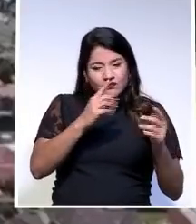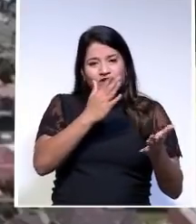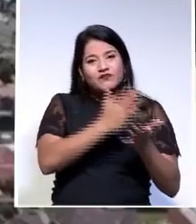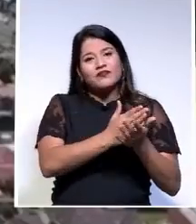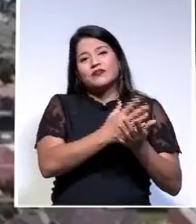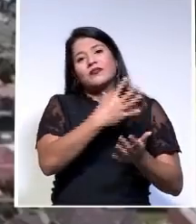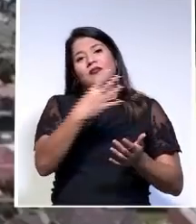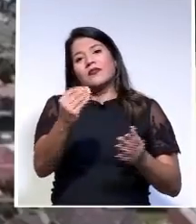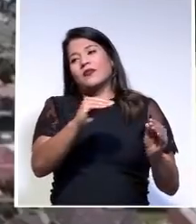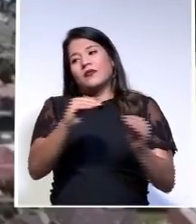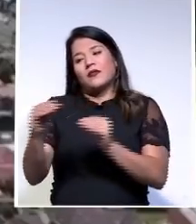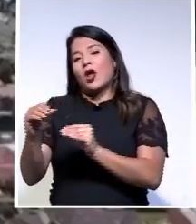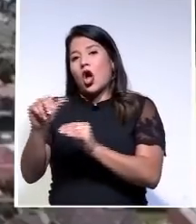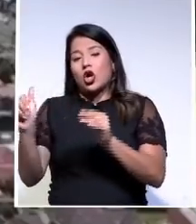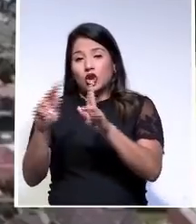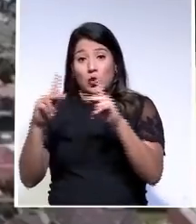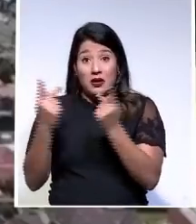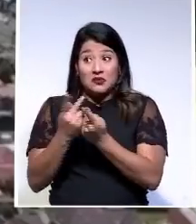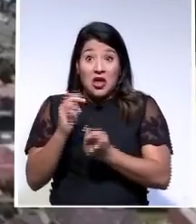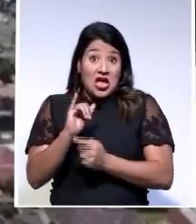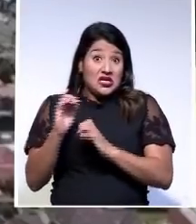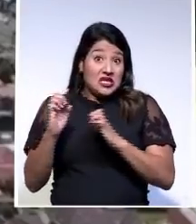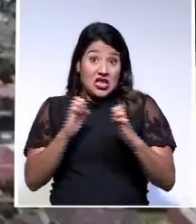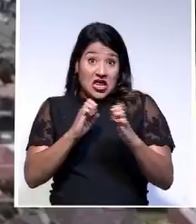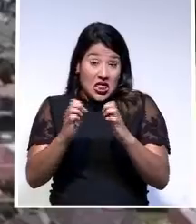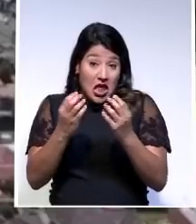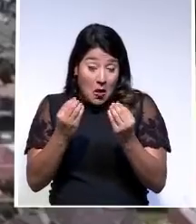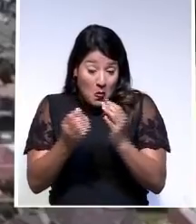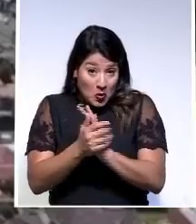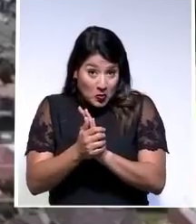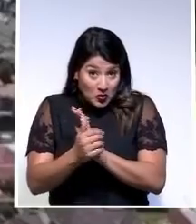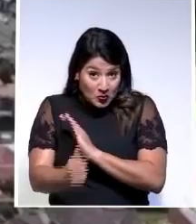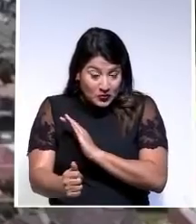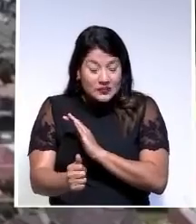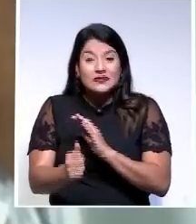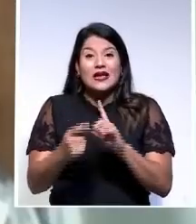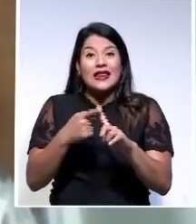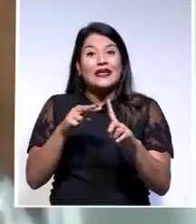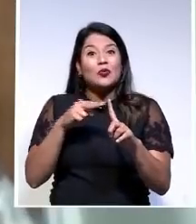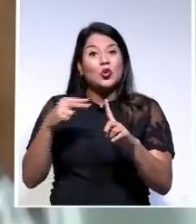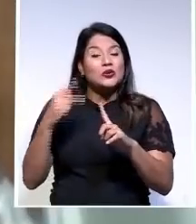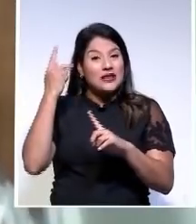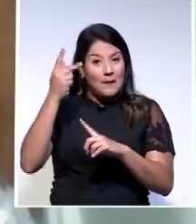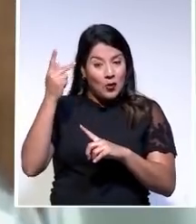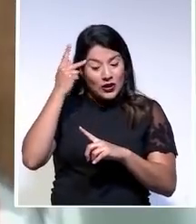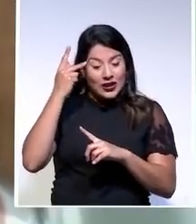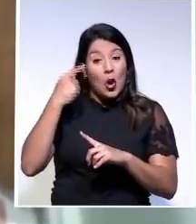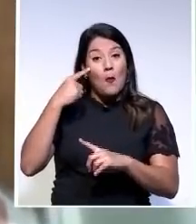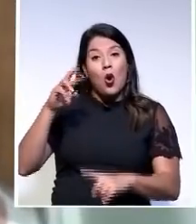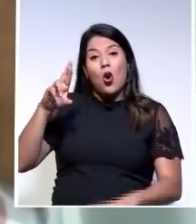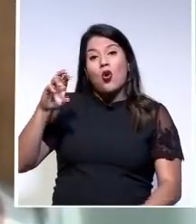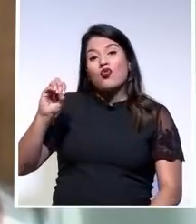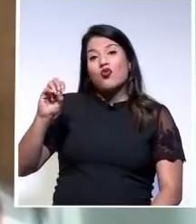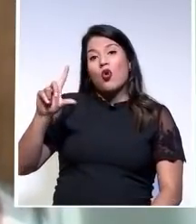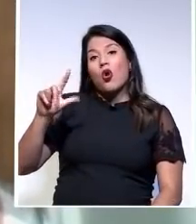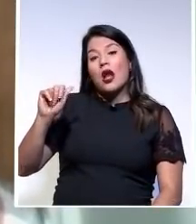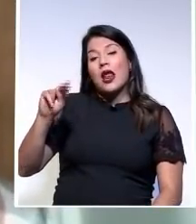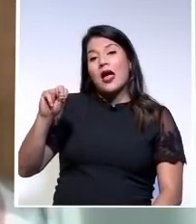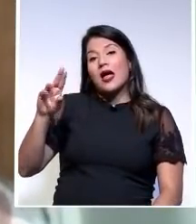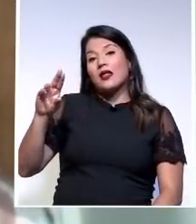hilvanada, digamos, muy, muy hábilmente desde el punto de vista político por don Rolando Araya. Y las figuras del partido que se van con él